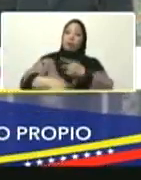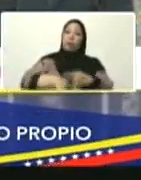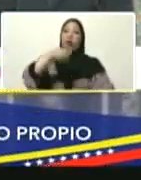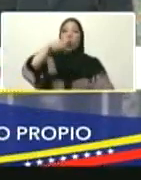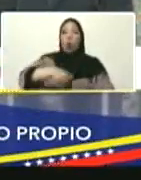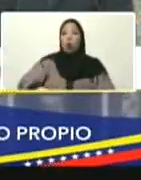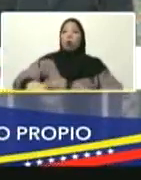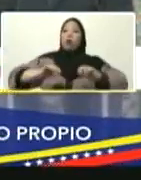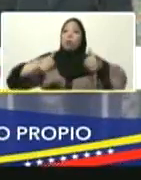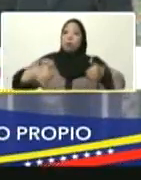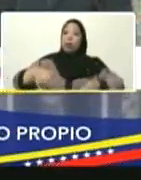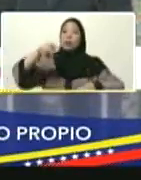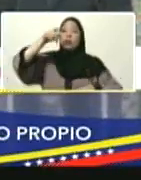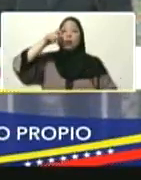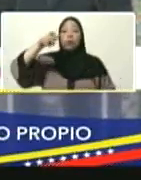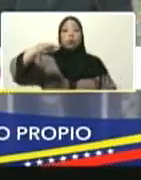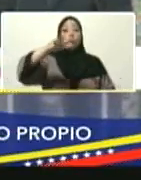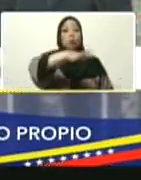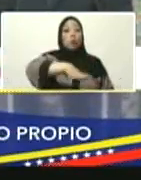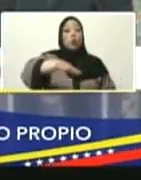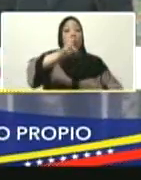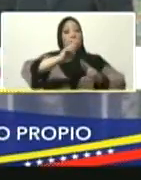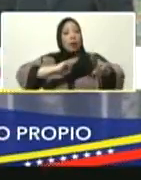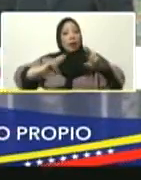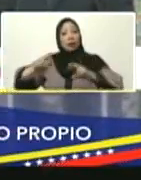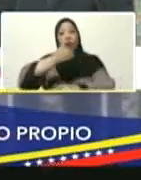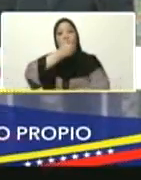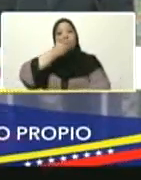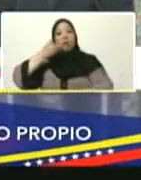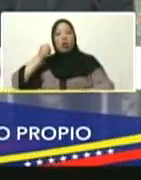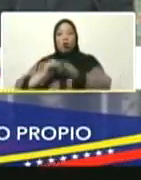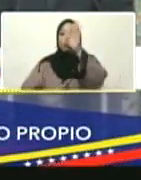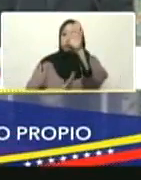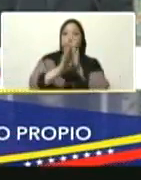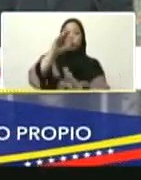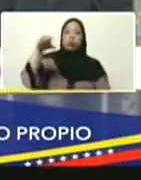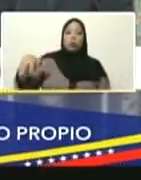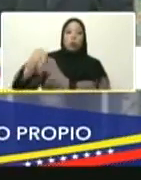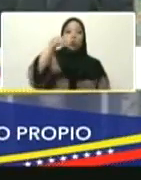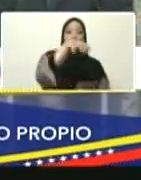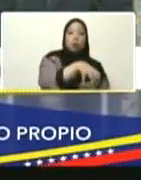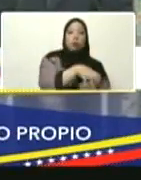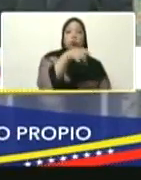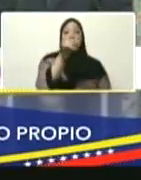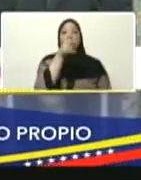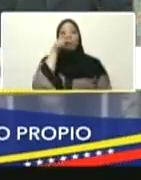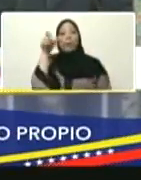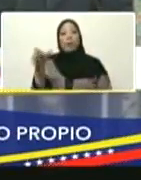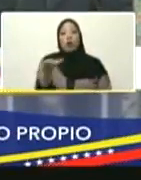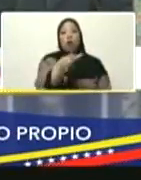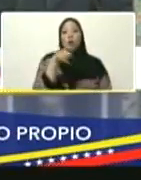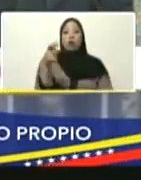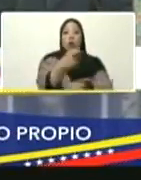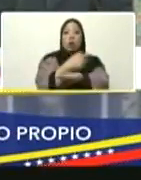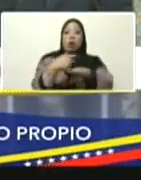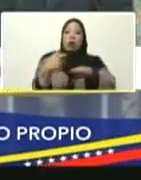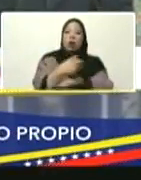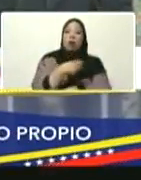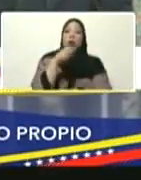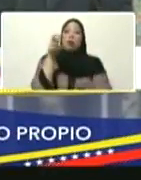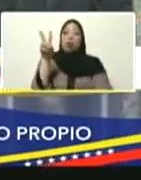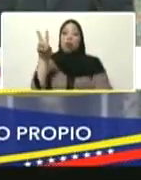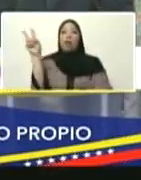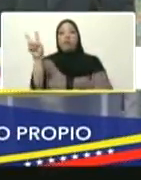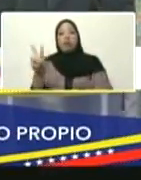d'aujourd'hui, une nouvelle ère s'ouvre dans les rapports entre les peuples et les gouvernements de l'Algérie et